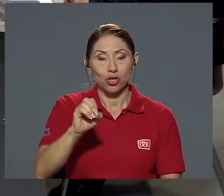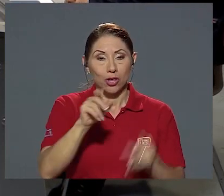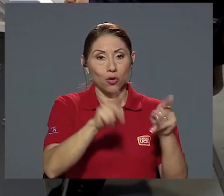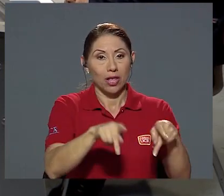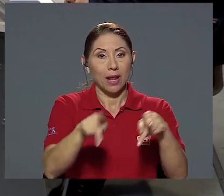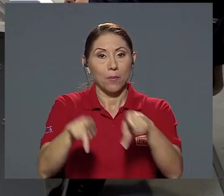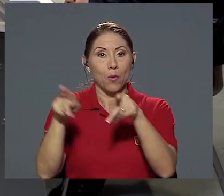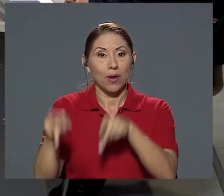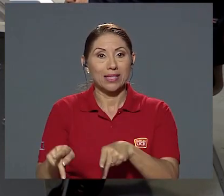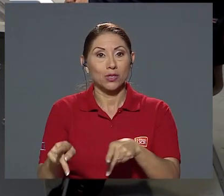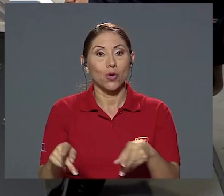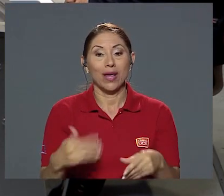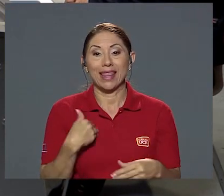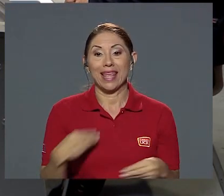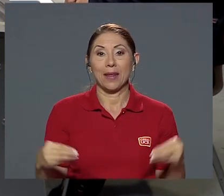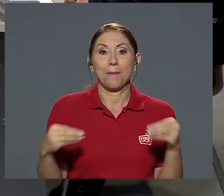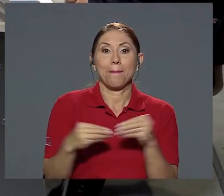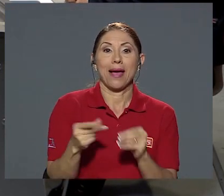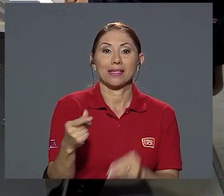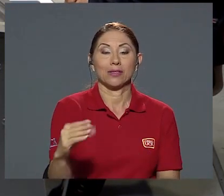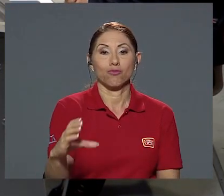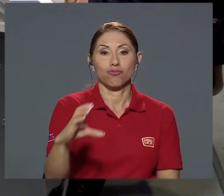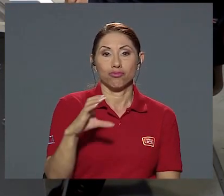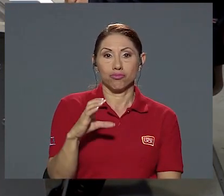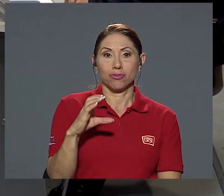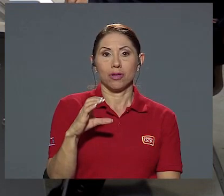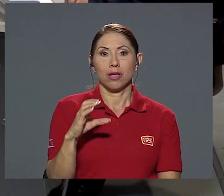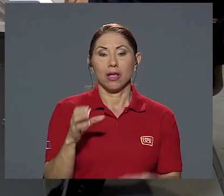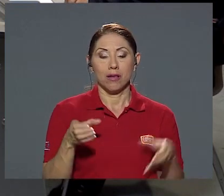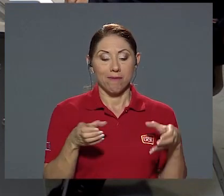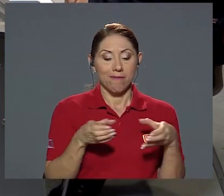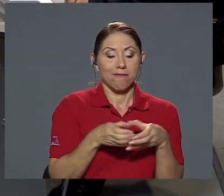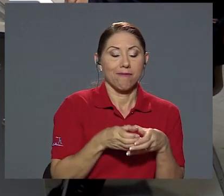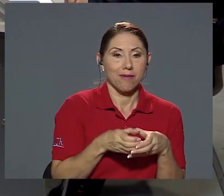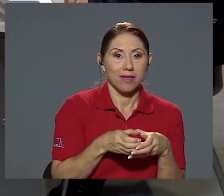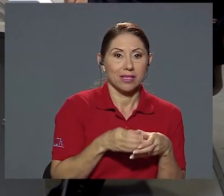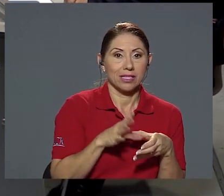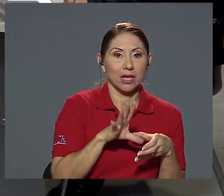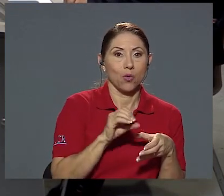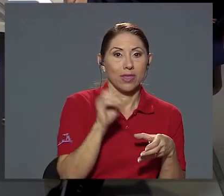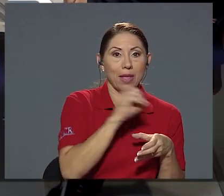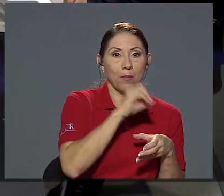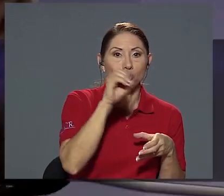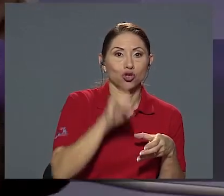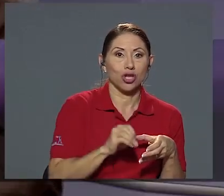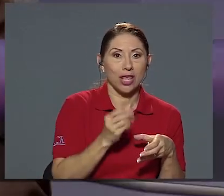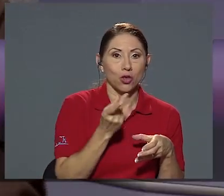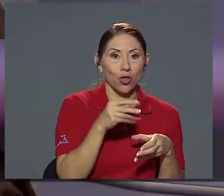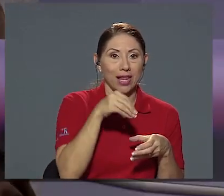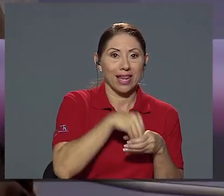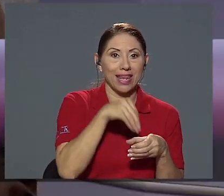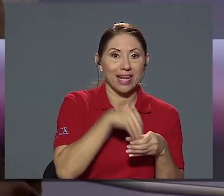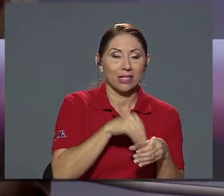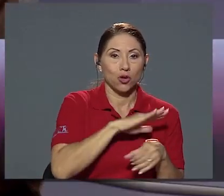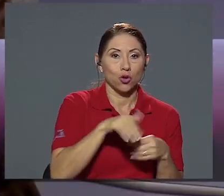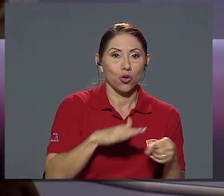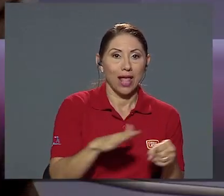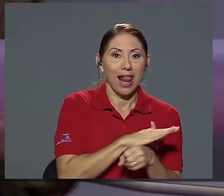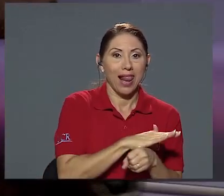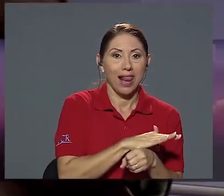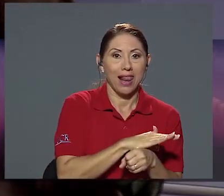20% de la población de mayores ingresos concentre alrededor del 50% de la riqueza o el ingreso